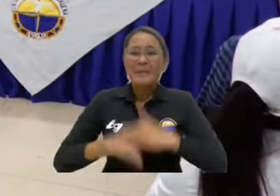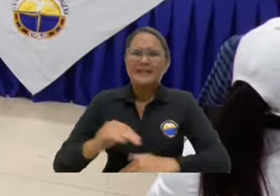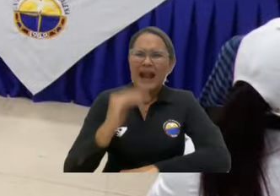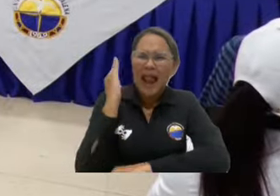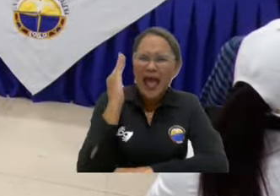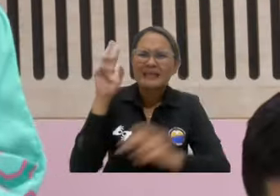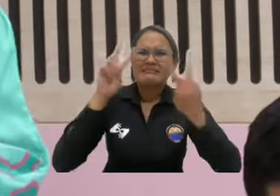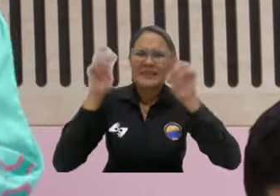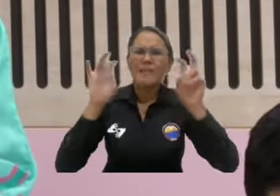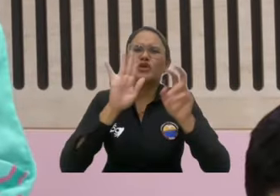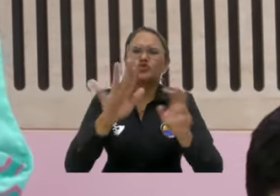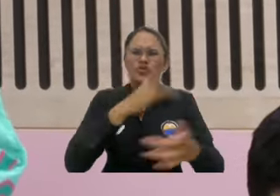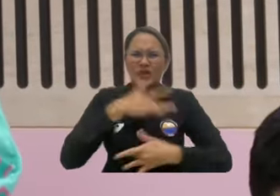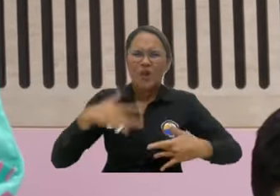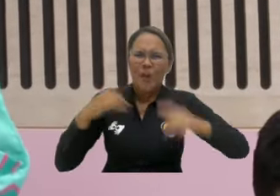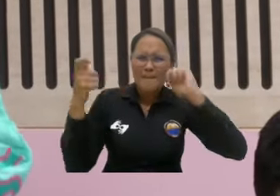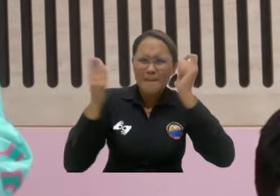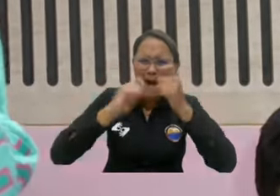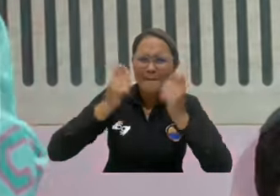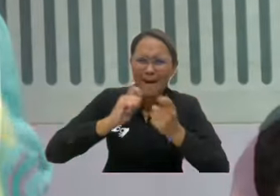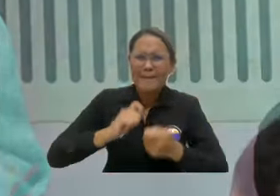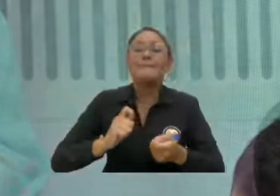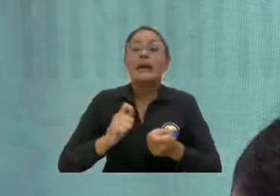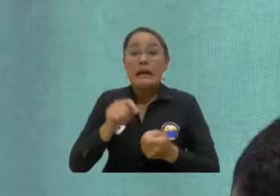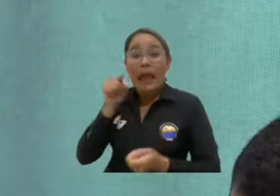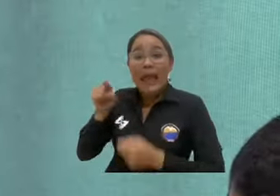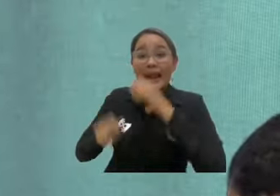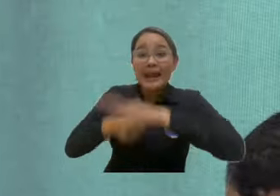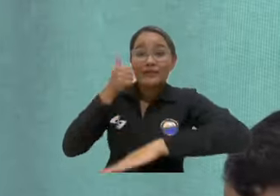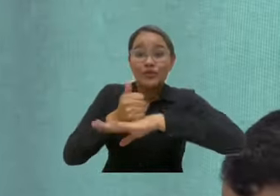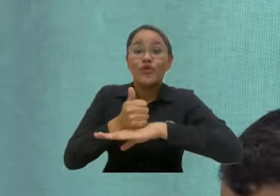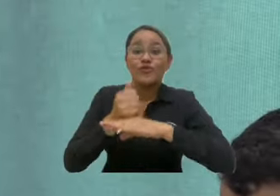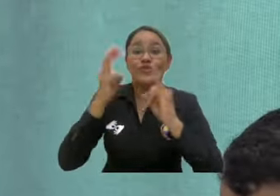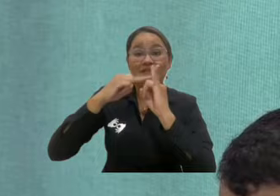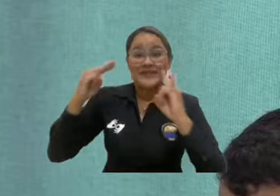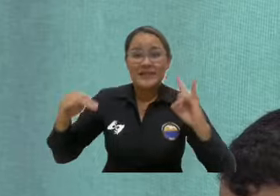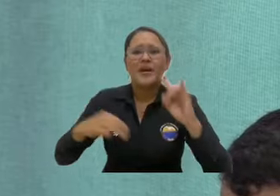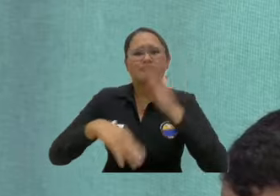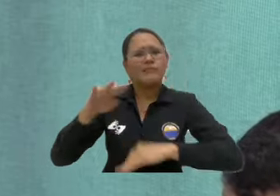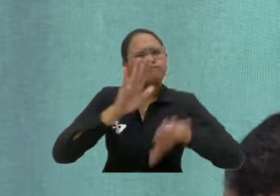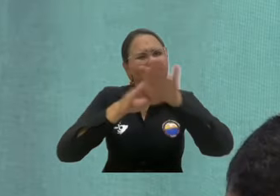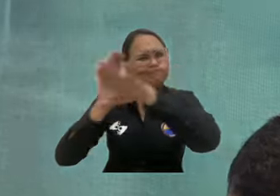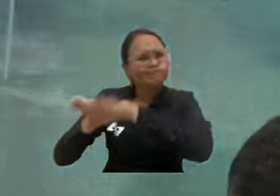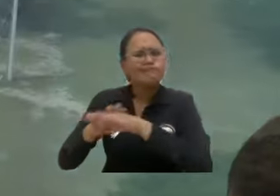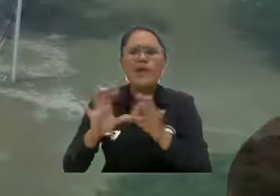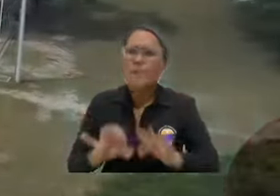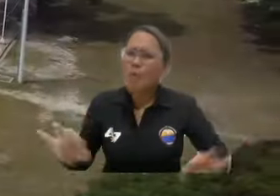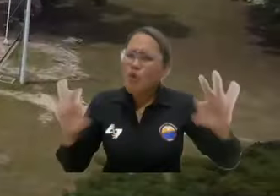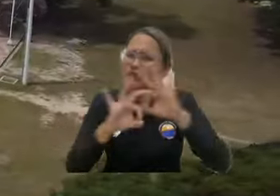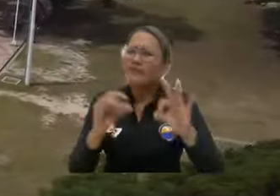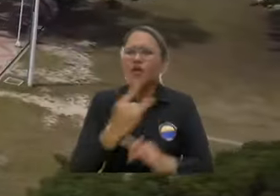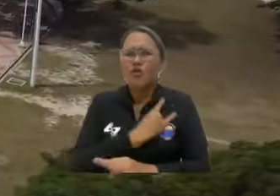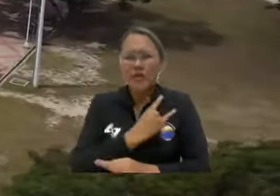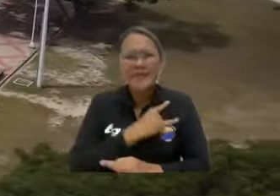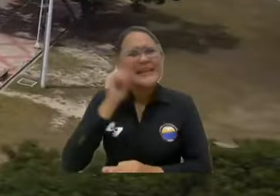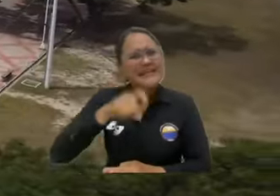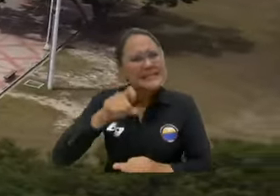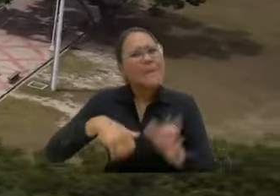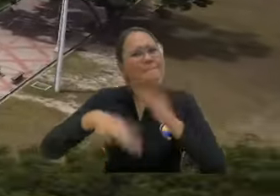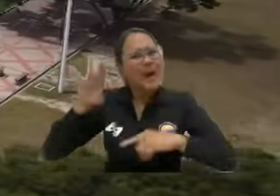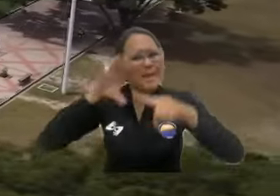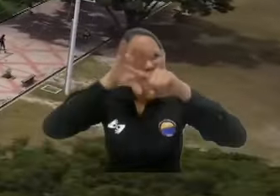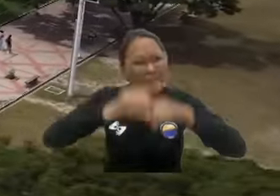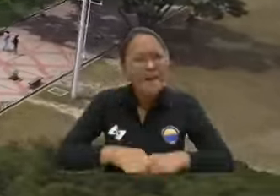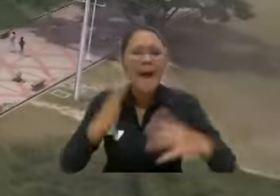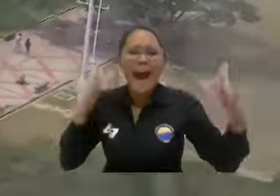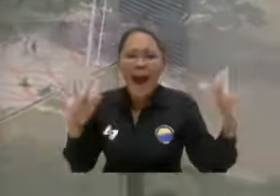Durante la audiencia pública sobre la reforma a la salud, el rector de la Universidad del Magdalena expresó el llamado desde la academia a la ampliación de